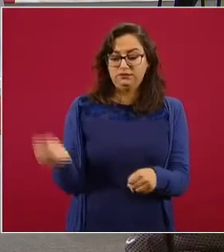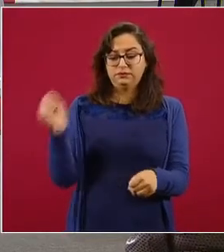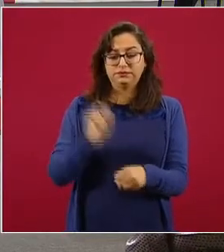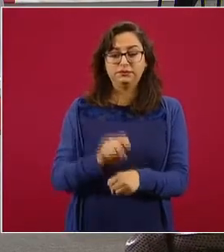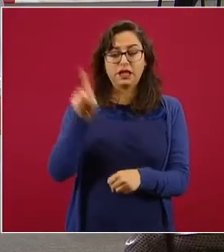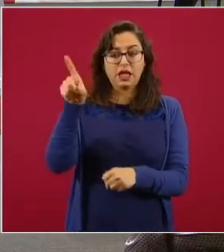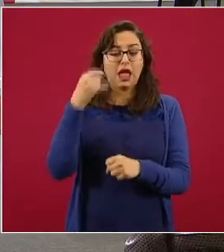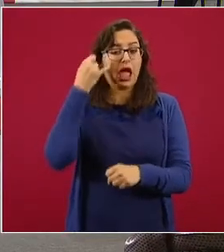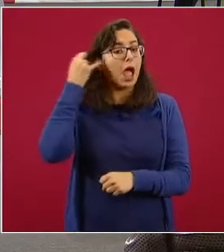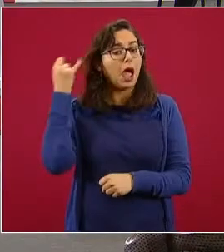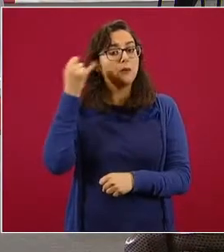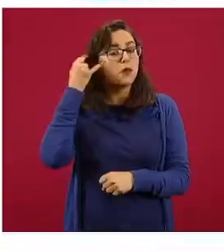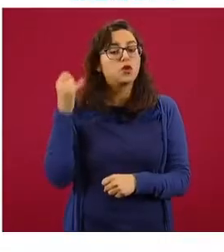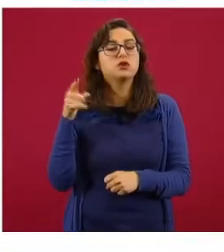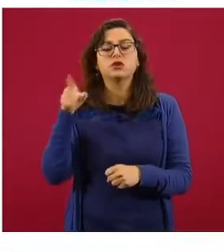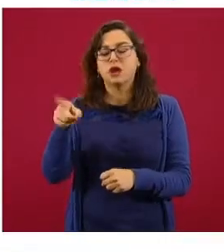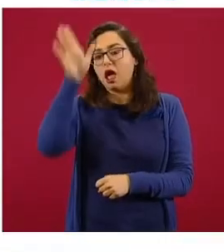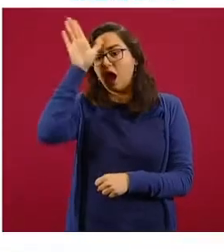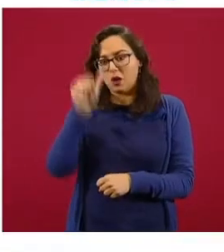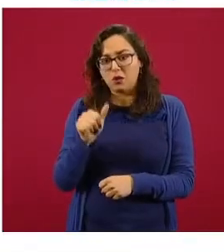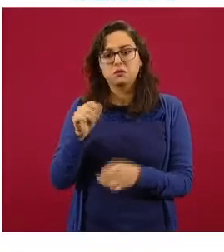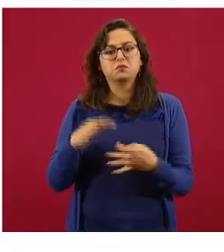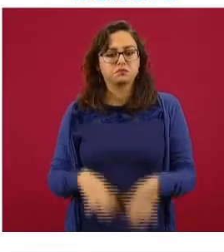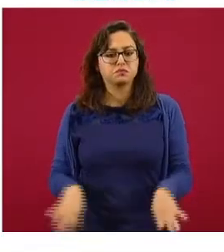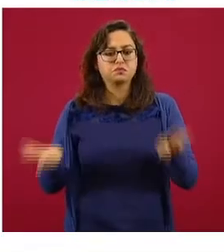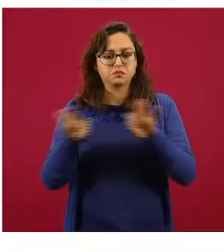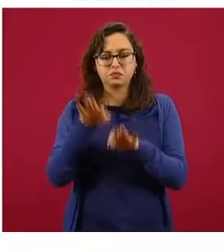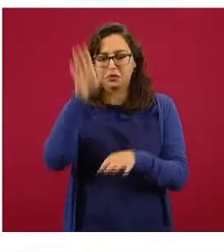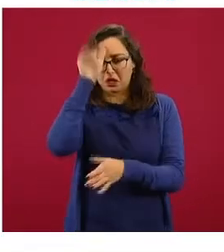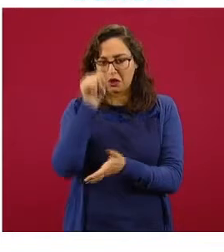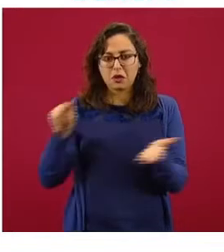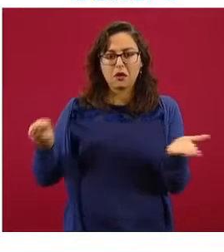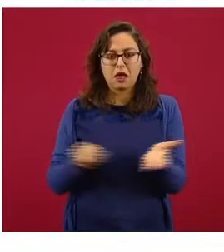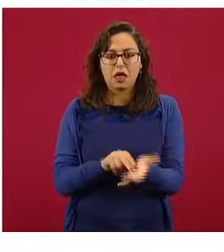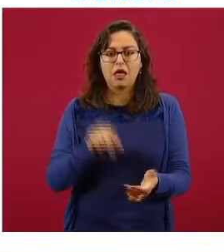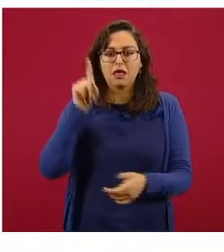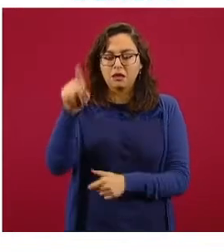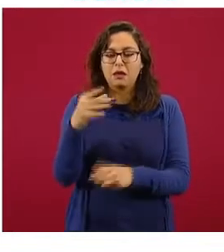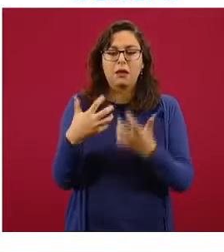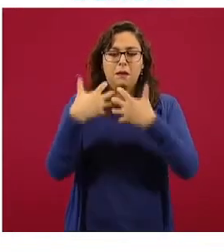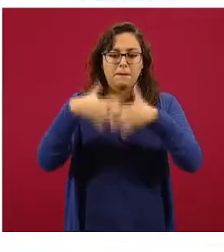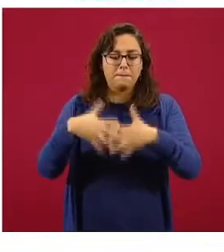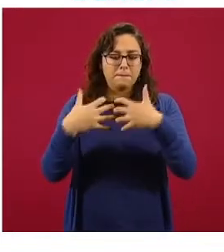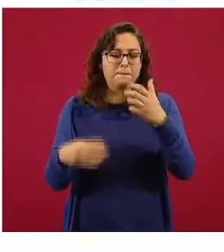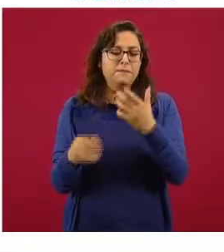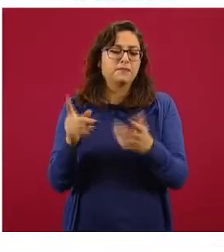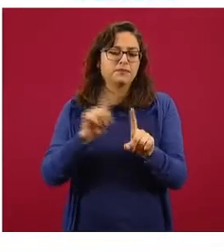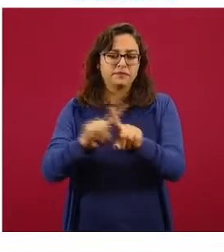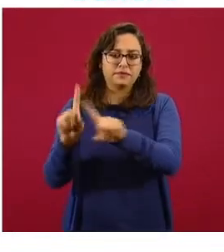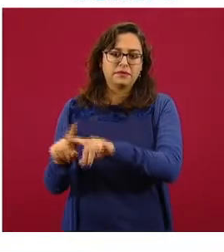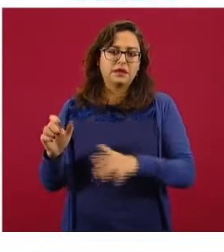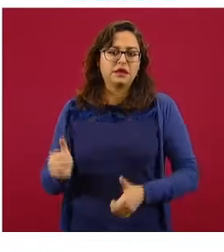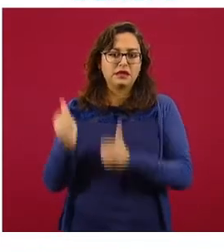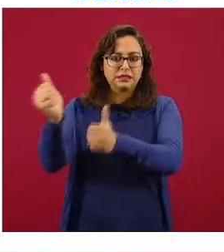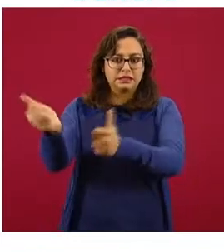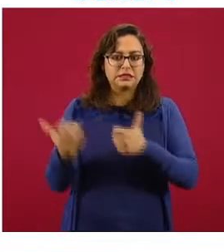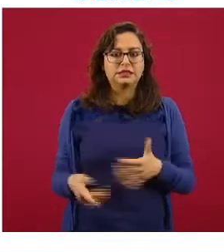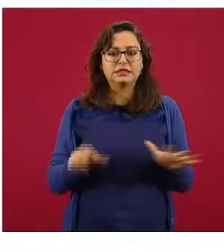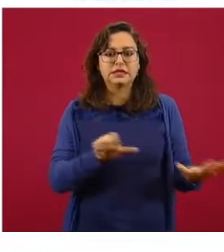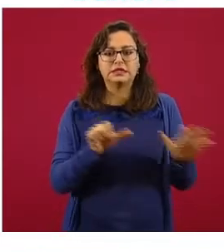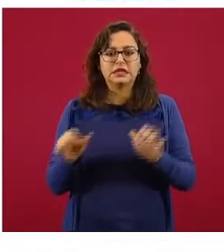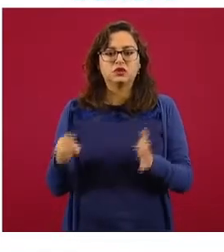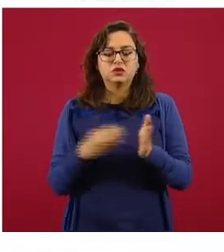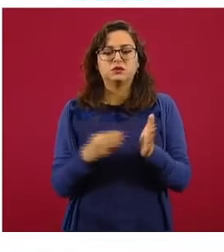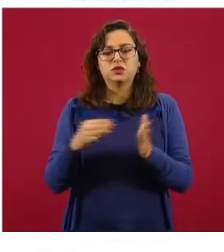Japón. Japón nos donó equipos médicos por cerca de 600 millones de yenes, con la participación también